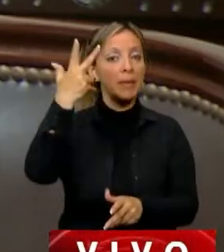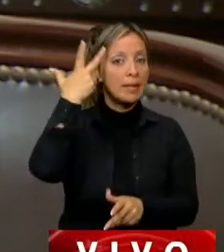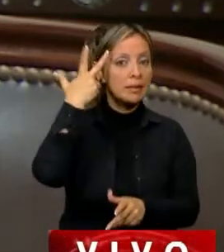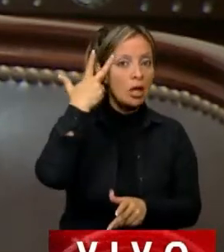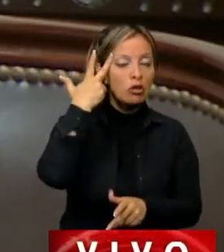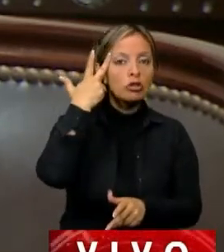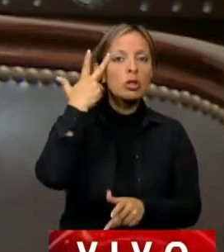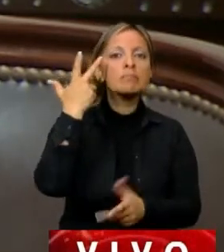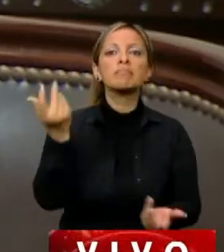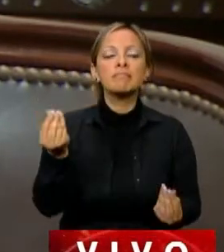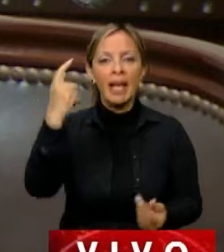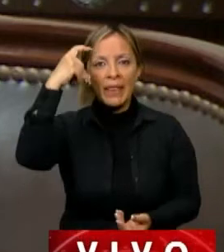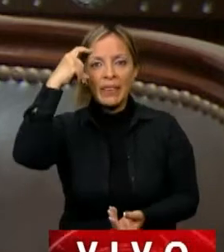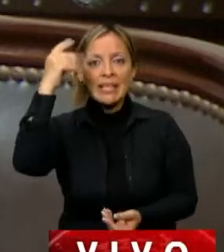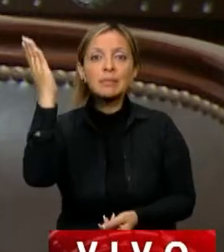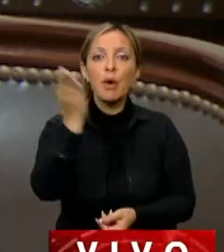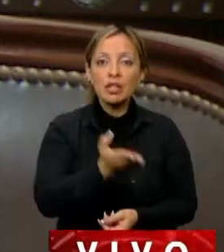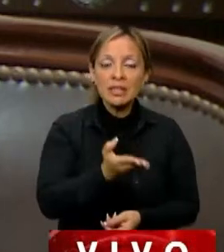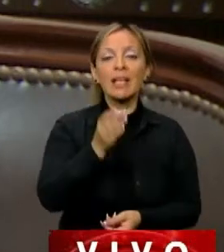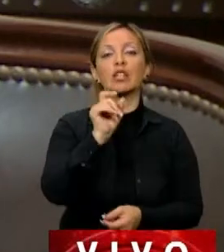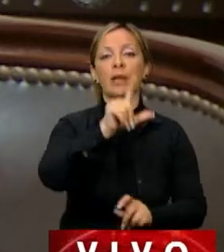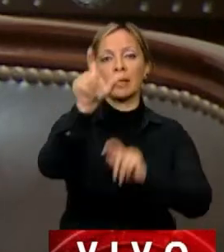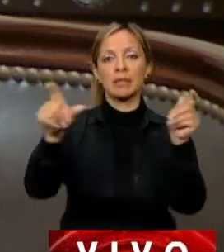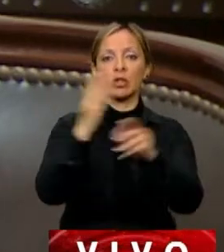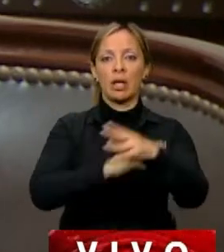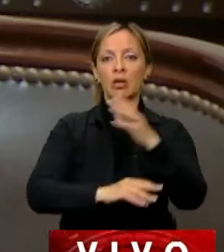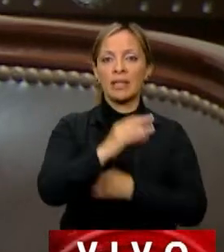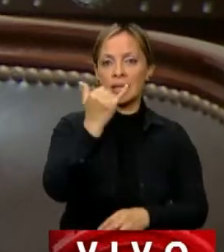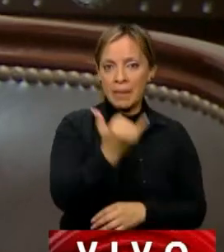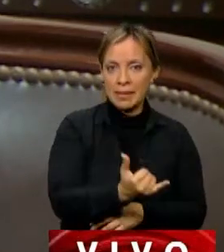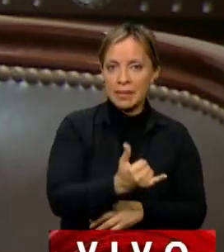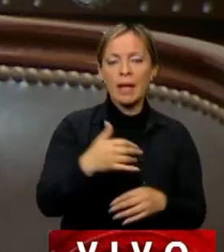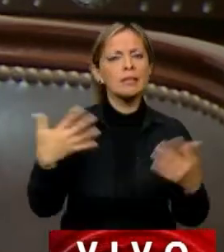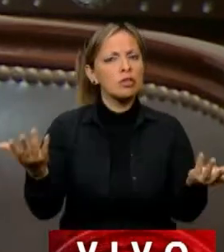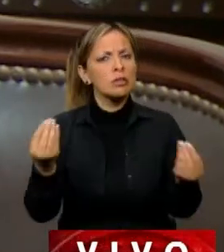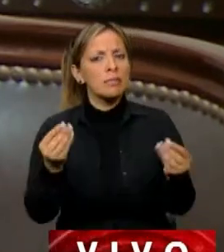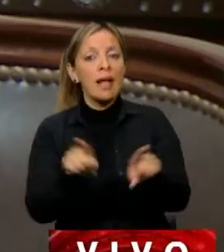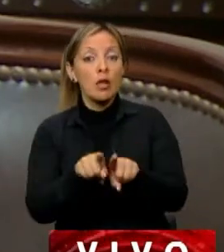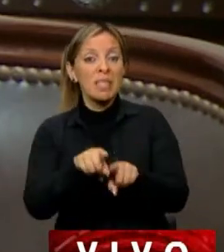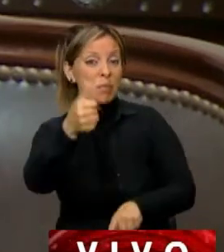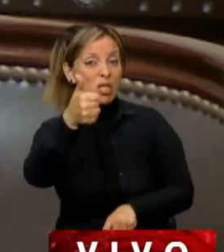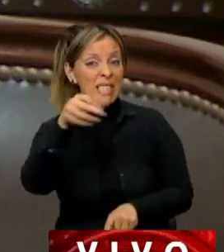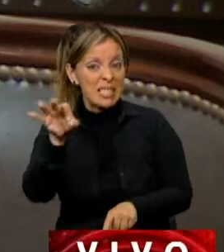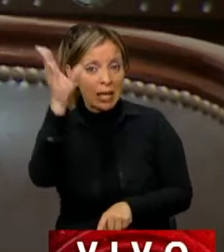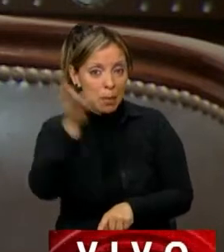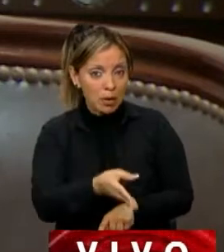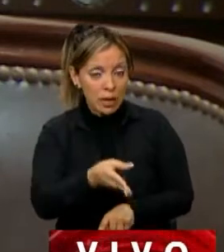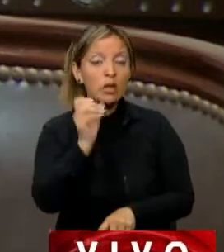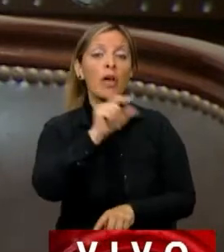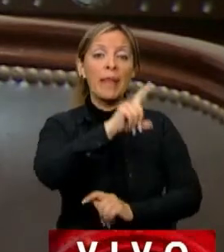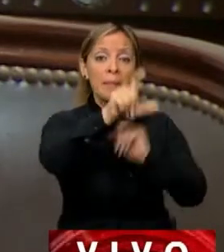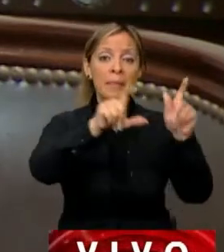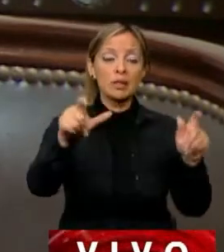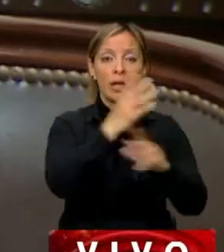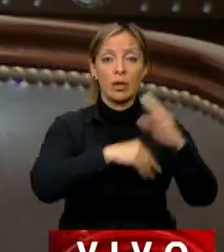2018, que había un 10% de personas con discapacidad? Quiere decir que hay un 60% de